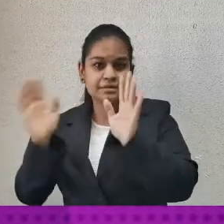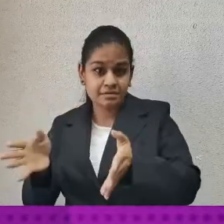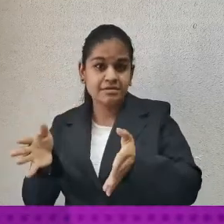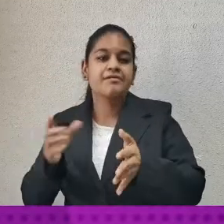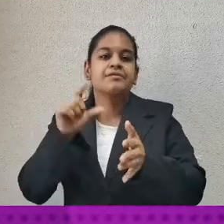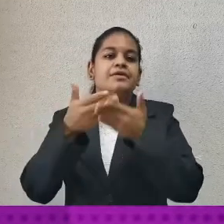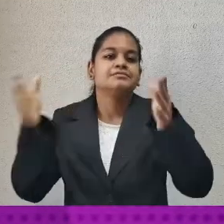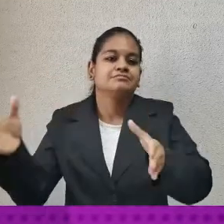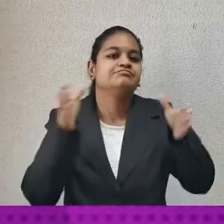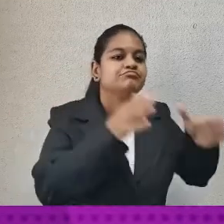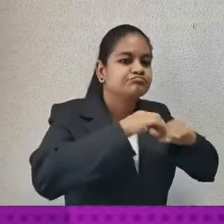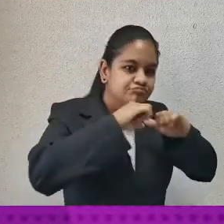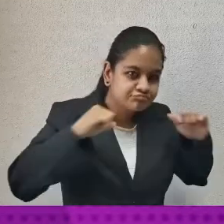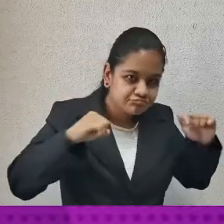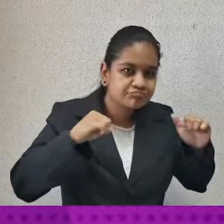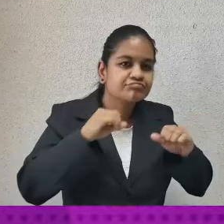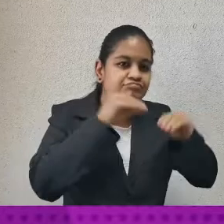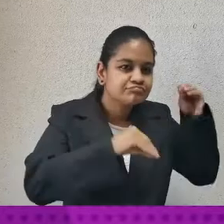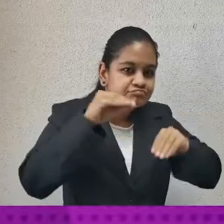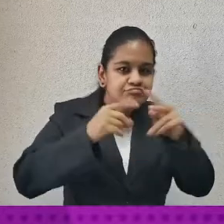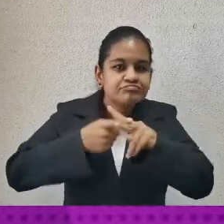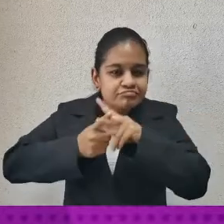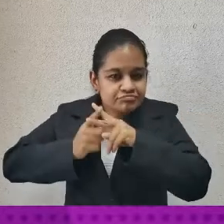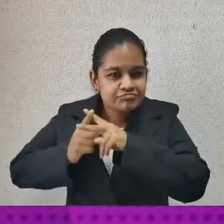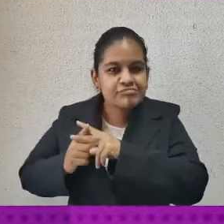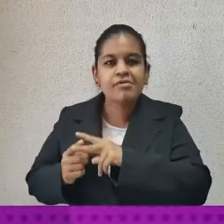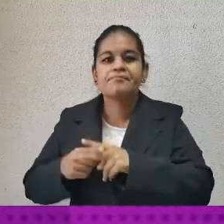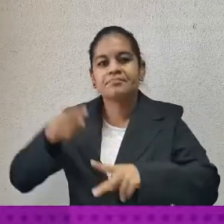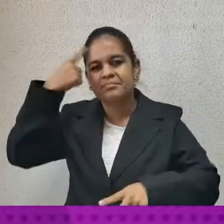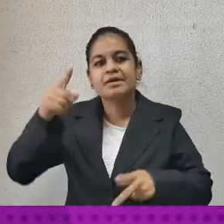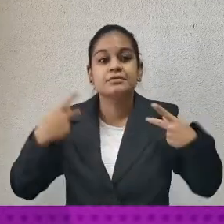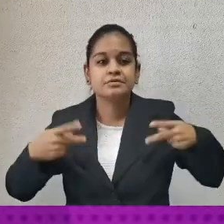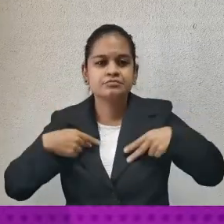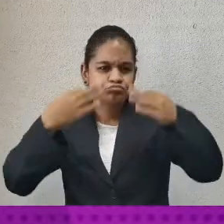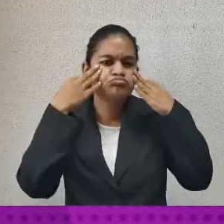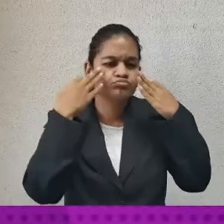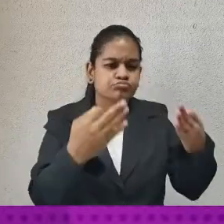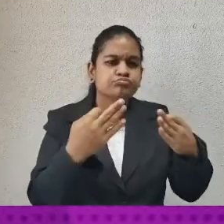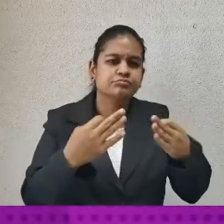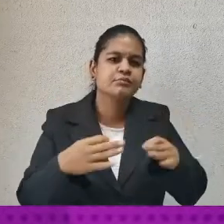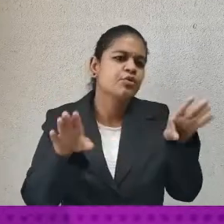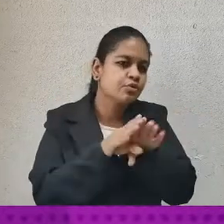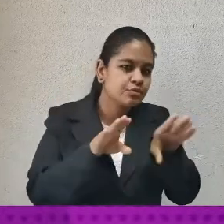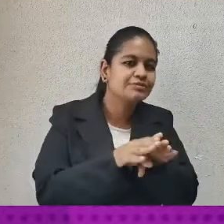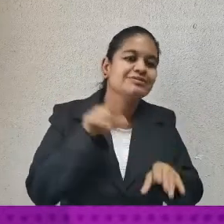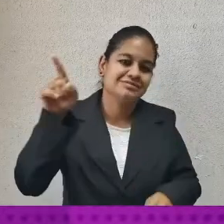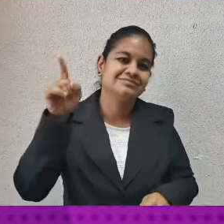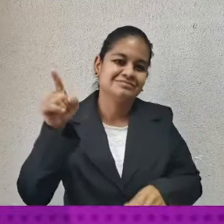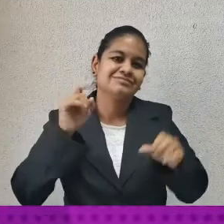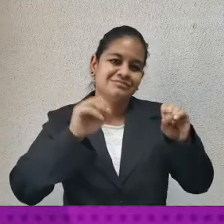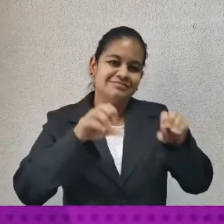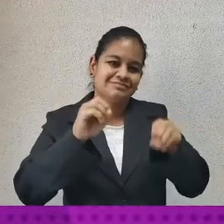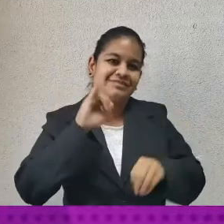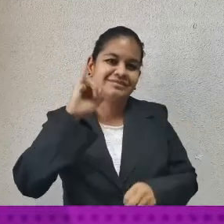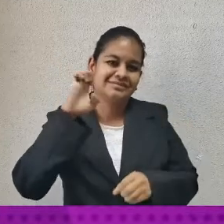has referido, siguió la etapa de los cómputos municipales, en donde la ciudadanía pudo seguir a través de las cámaras